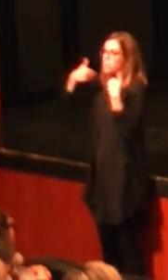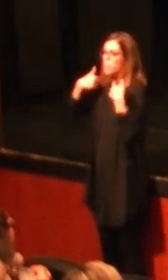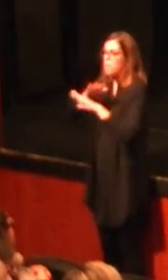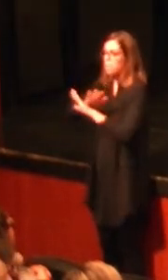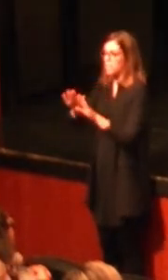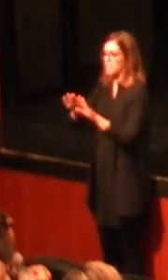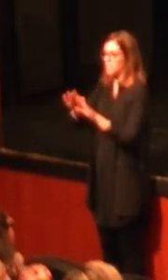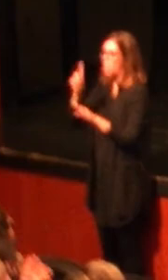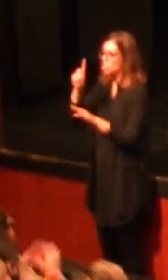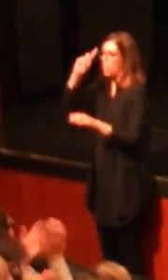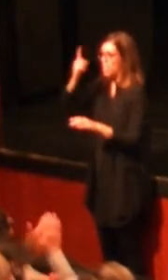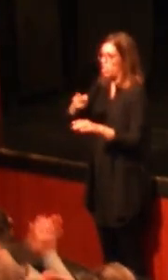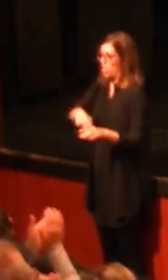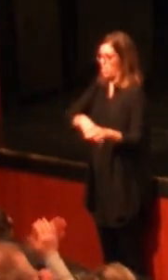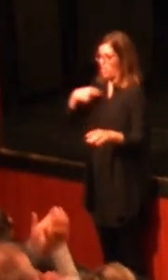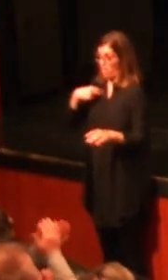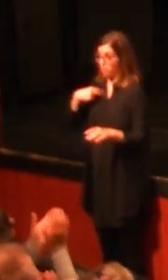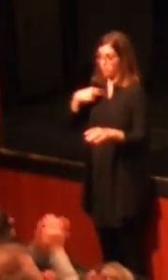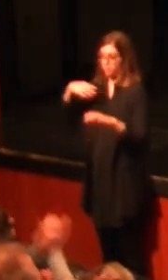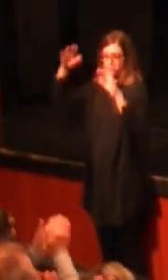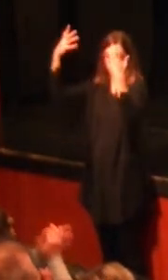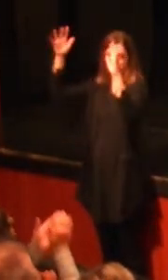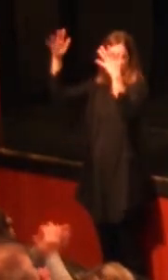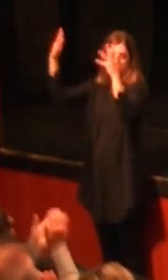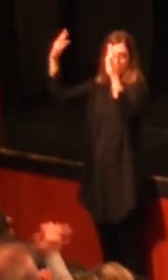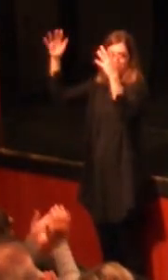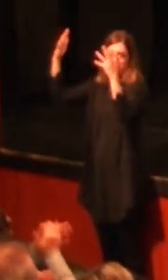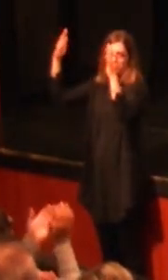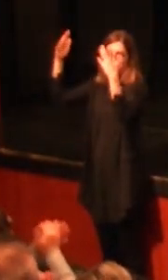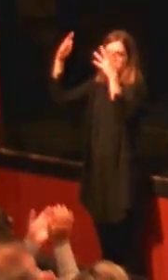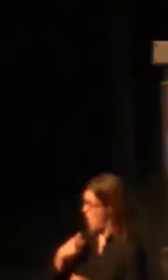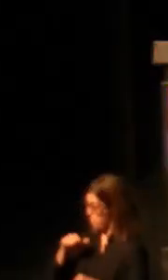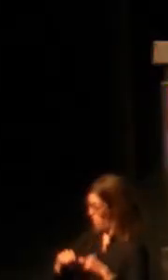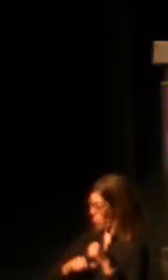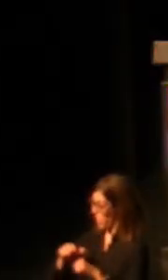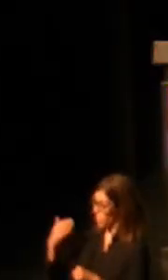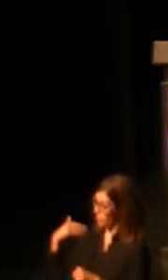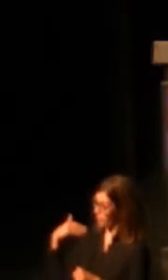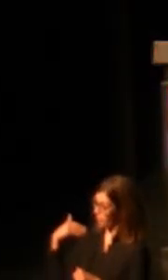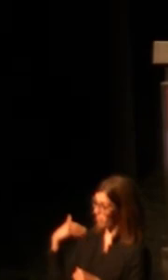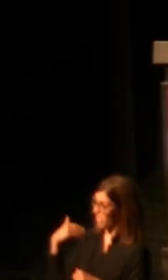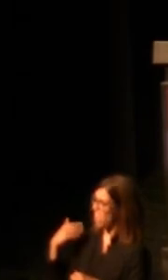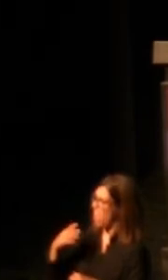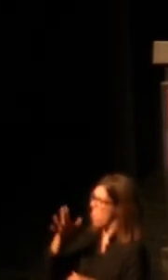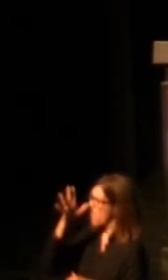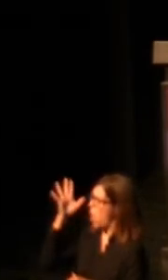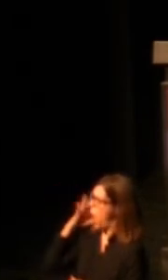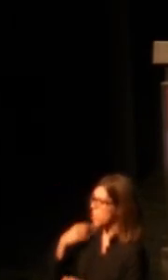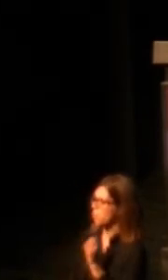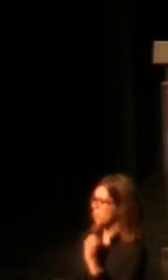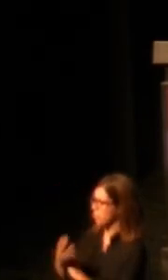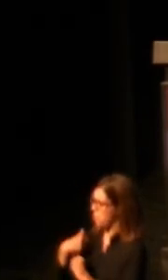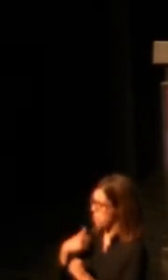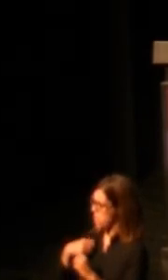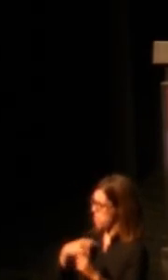Gràcies. grupo MAS nace hace 5 años, no hace más,